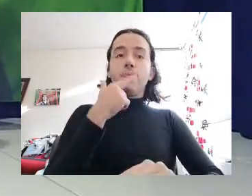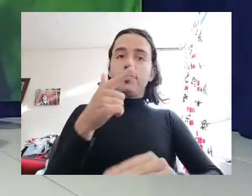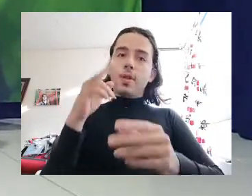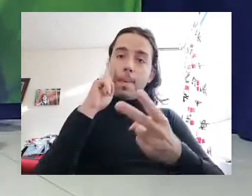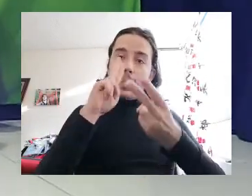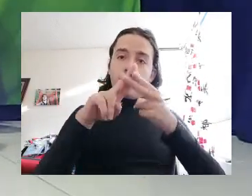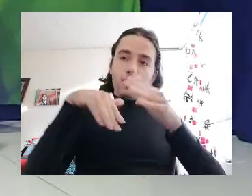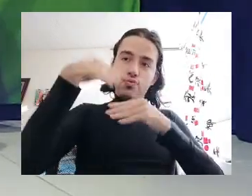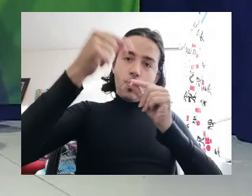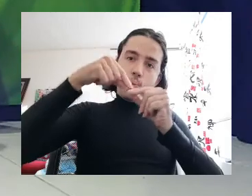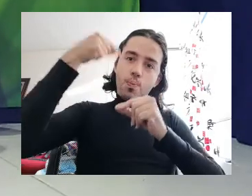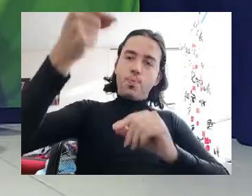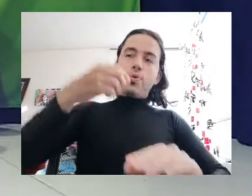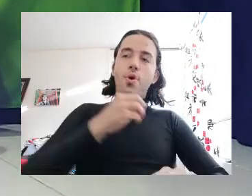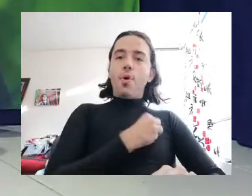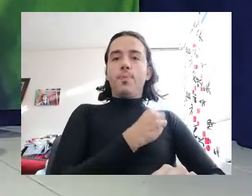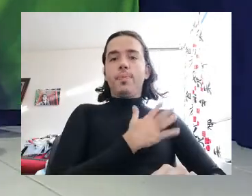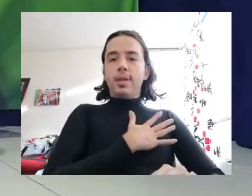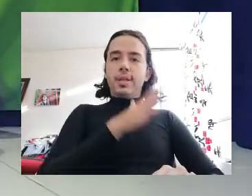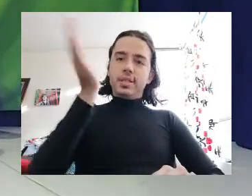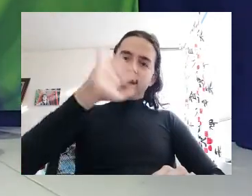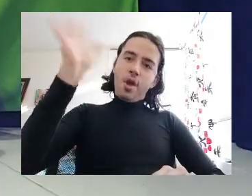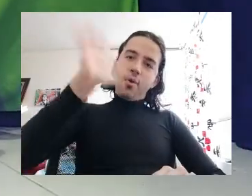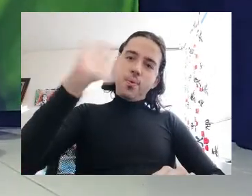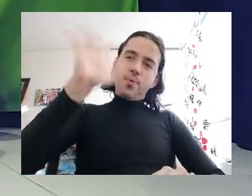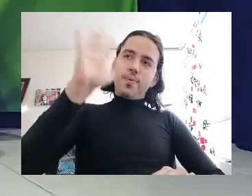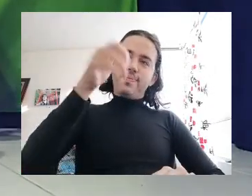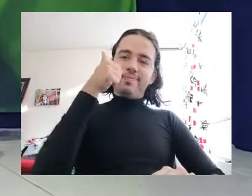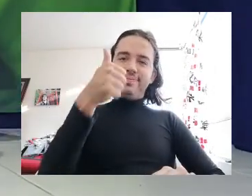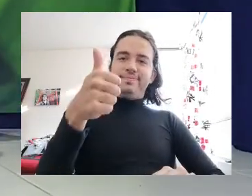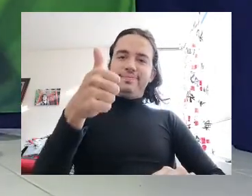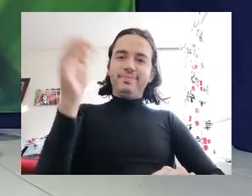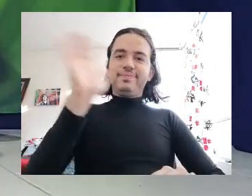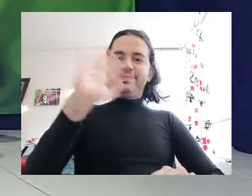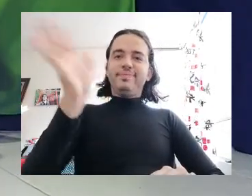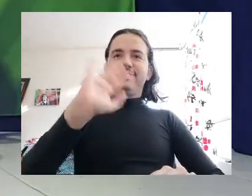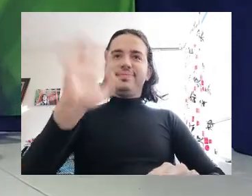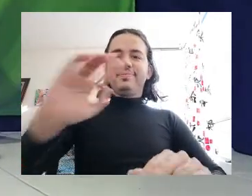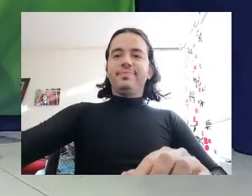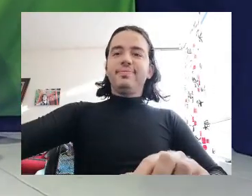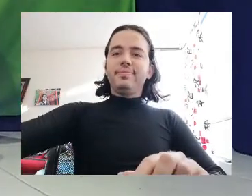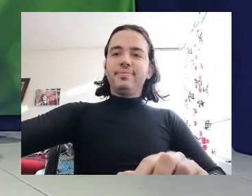Oportunidad, enseñaremos más ritmos. ¡Chao!